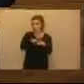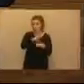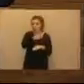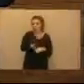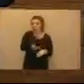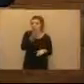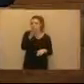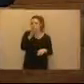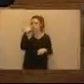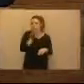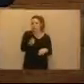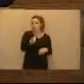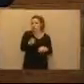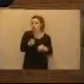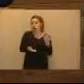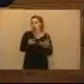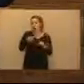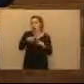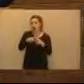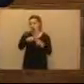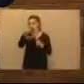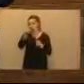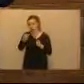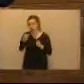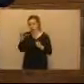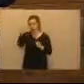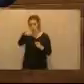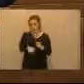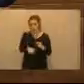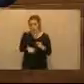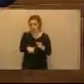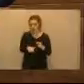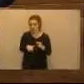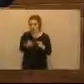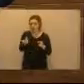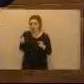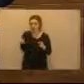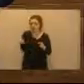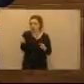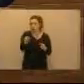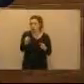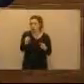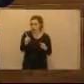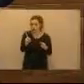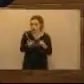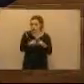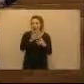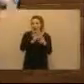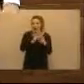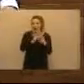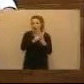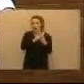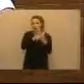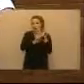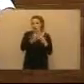lo mismo con otros instrumentos tradicionales que no constituyen en sí mismo una especialidad: